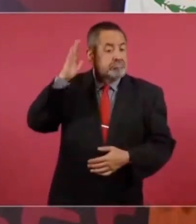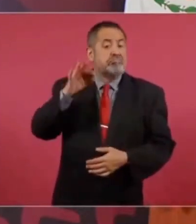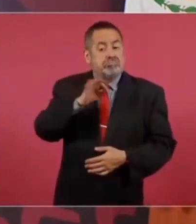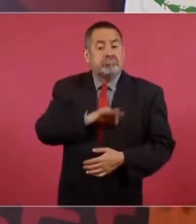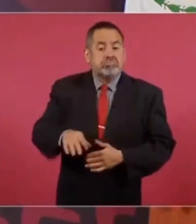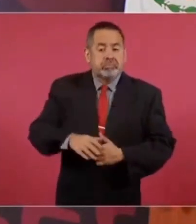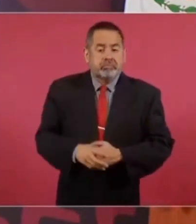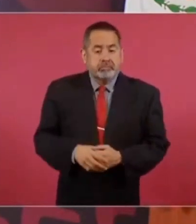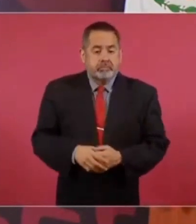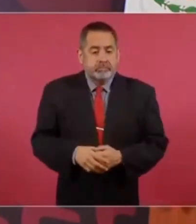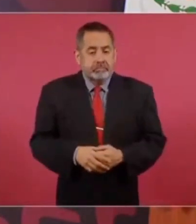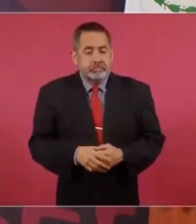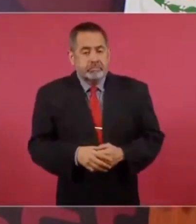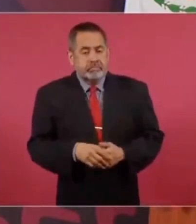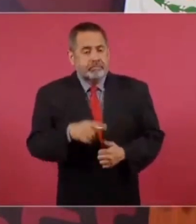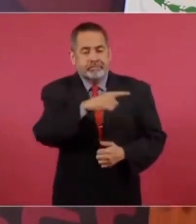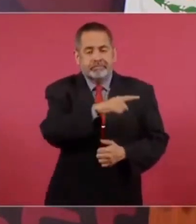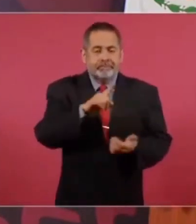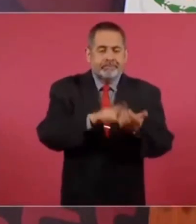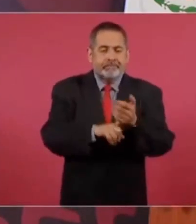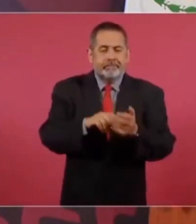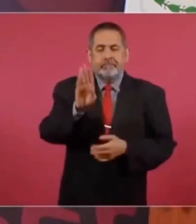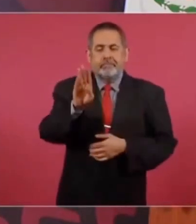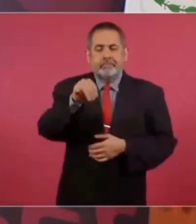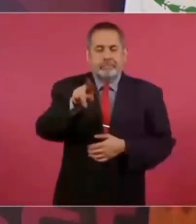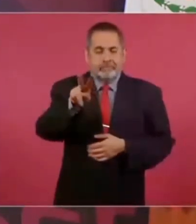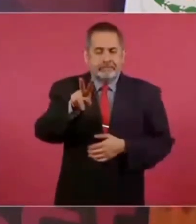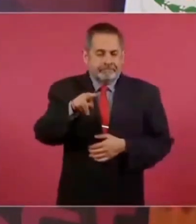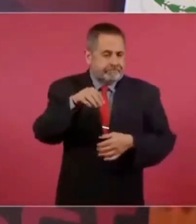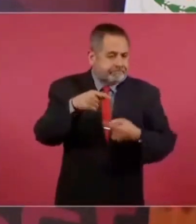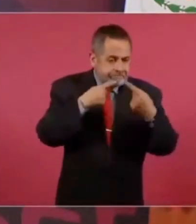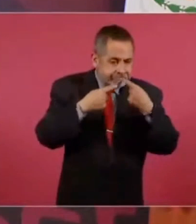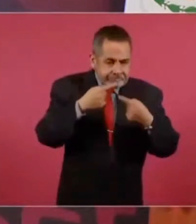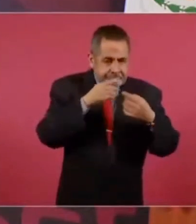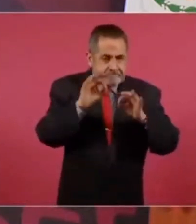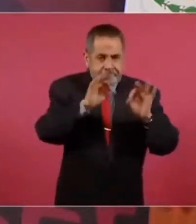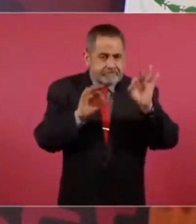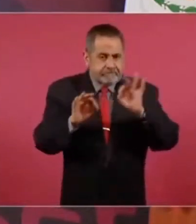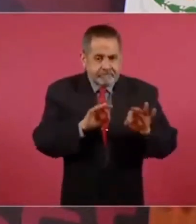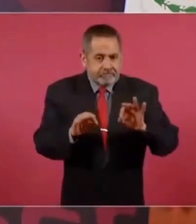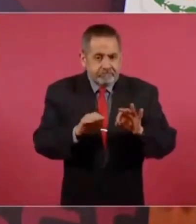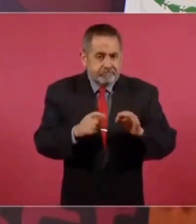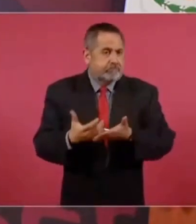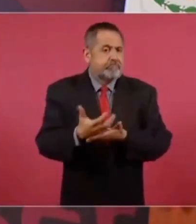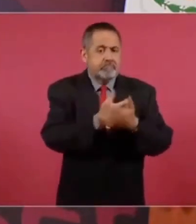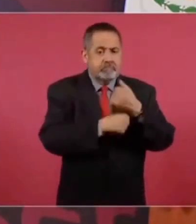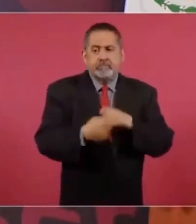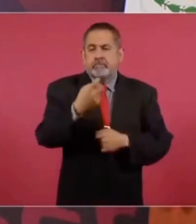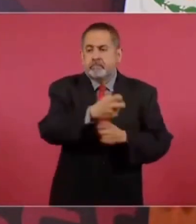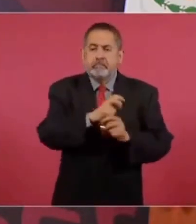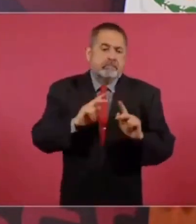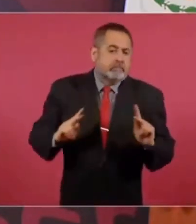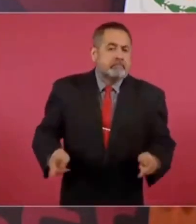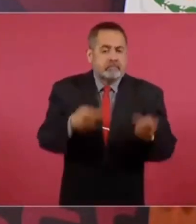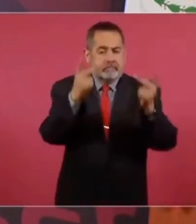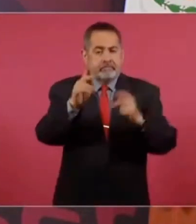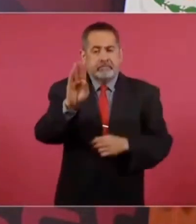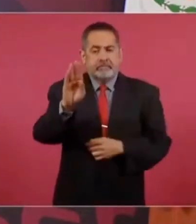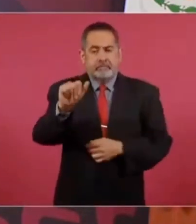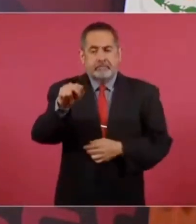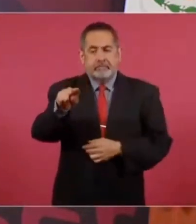Se hacían operaciones en la bolsa, pues así vendieron precisamente